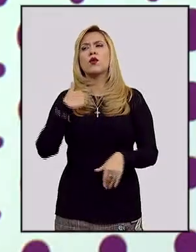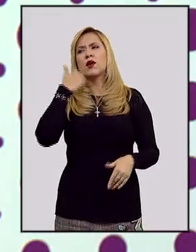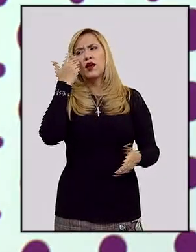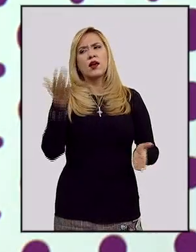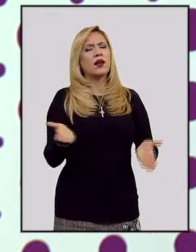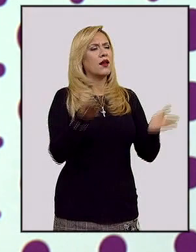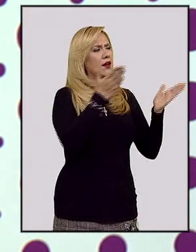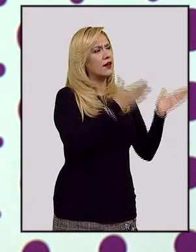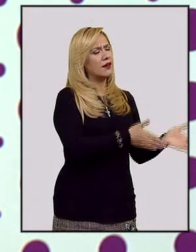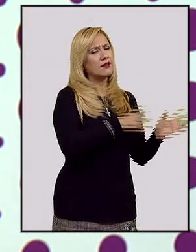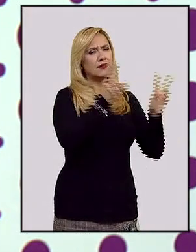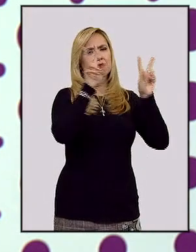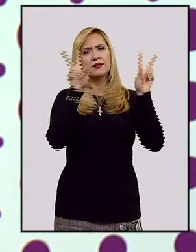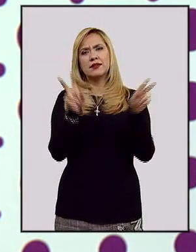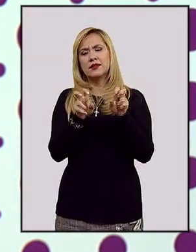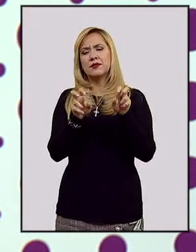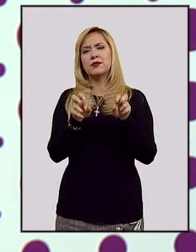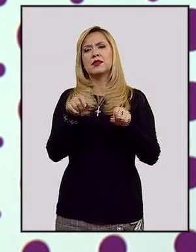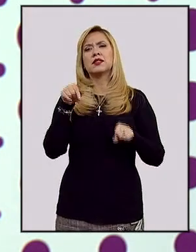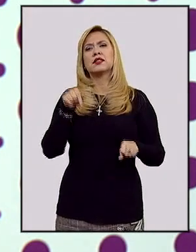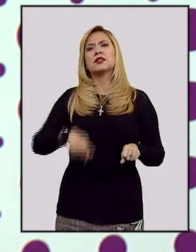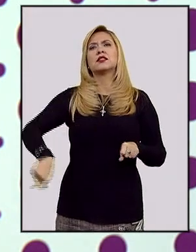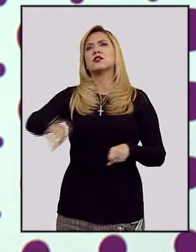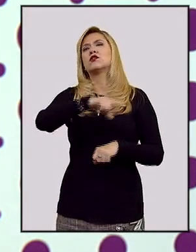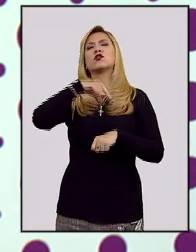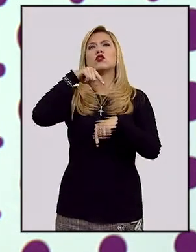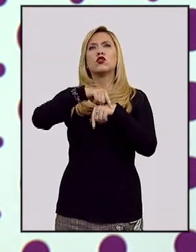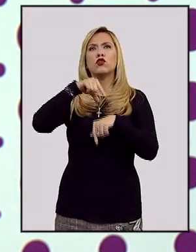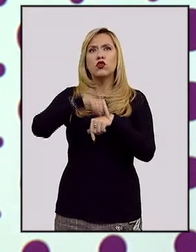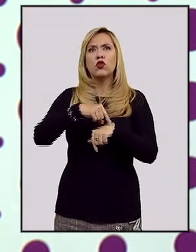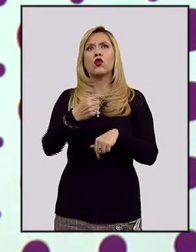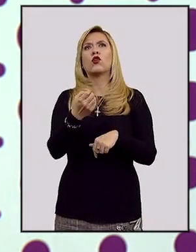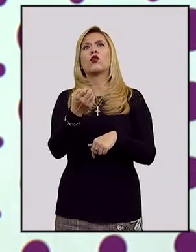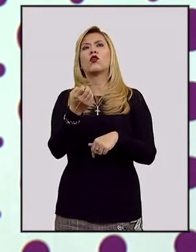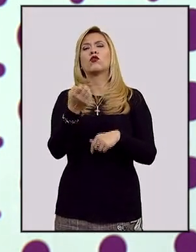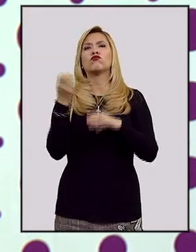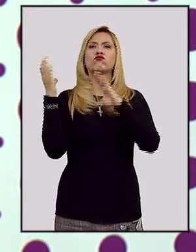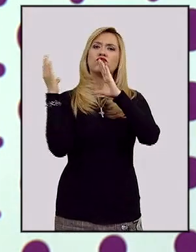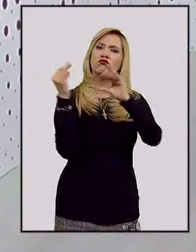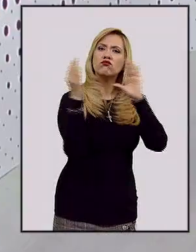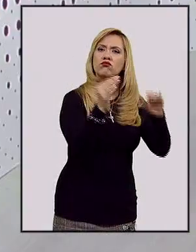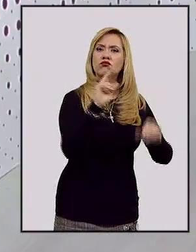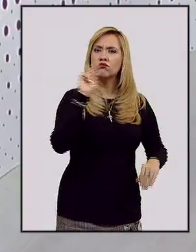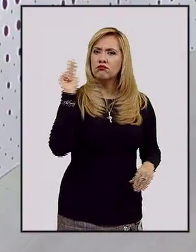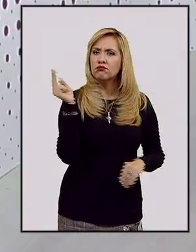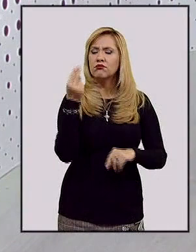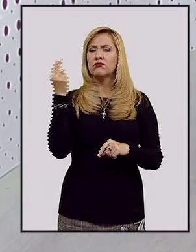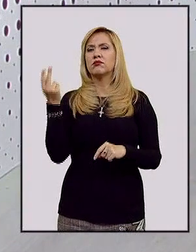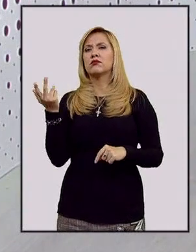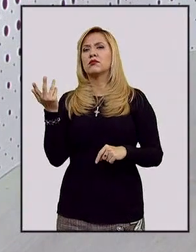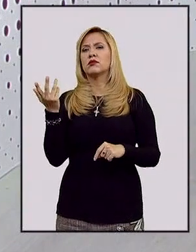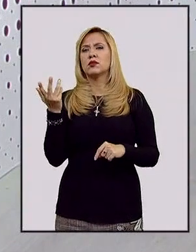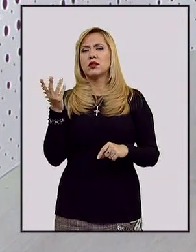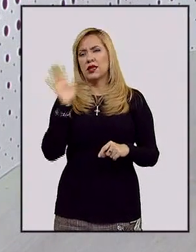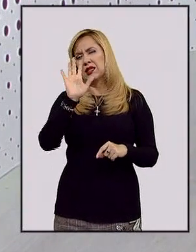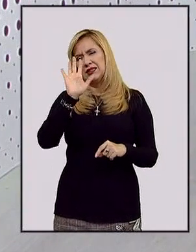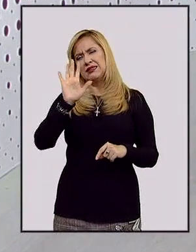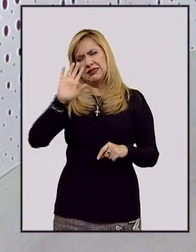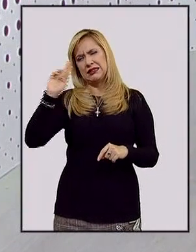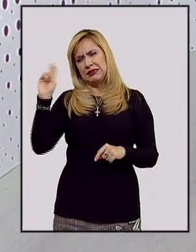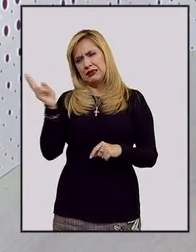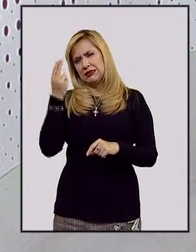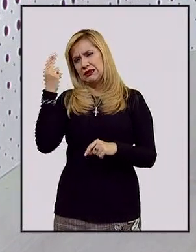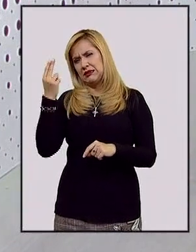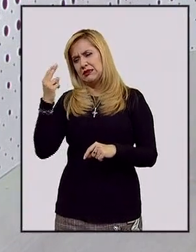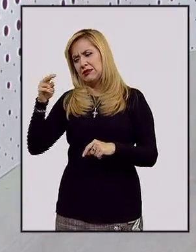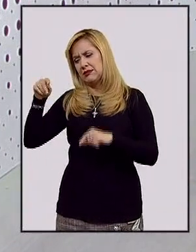platicar con Diana sobre este tema de las inercias de los médicos y del tema educativo, o sea, no tanto de la formación, digamos,